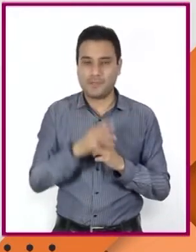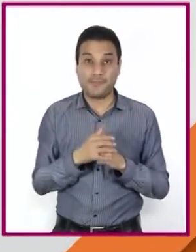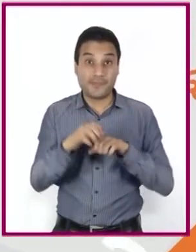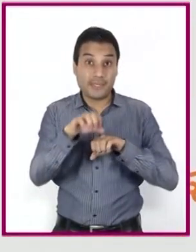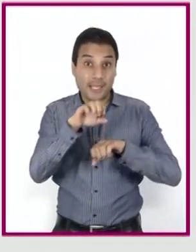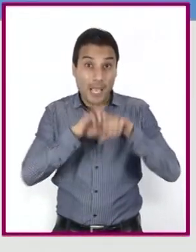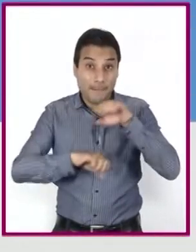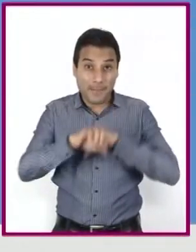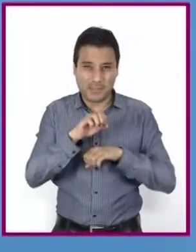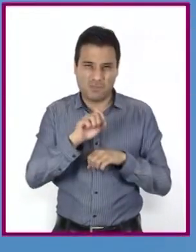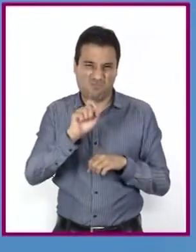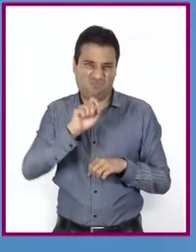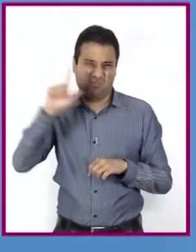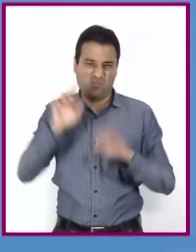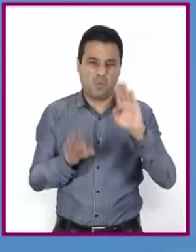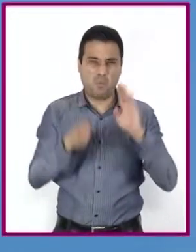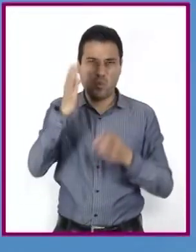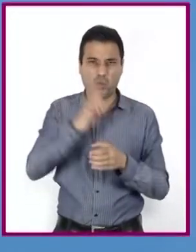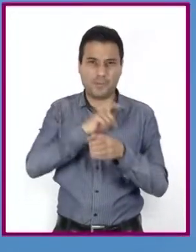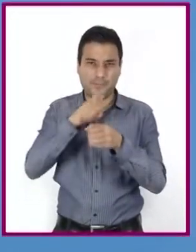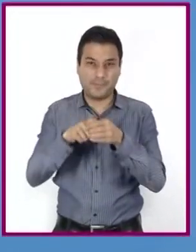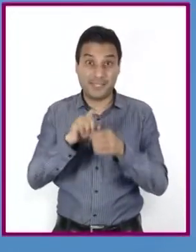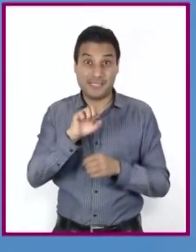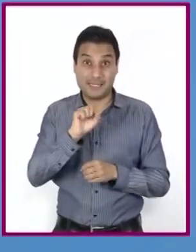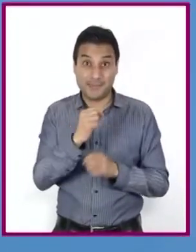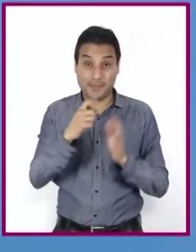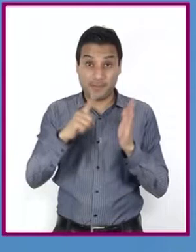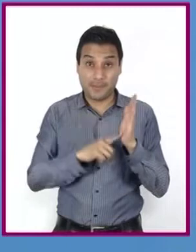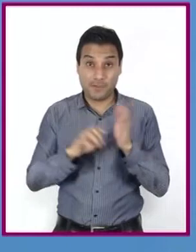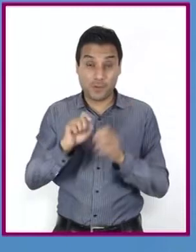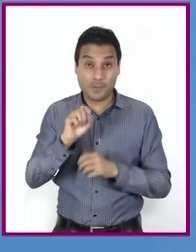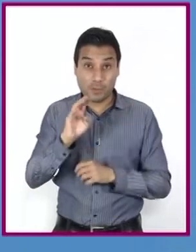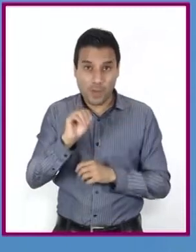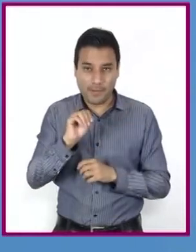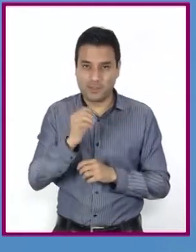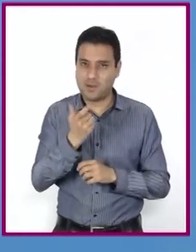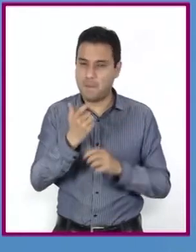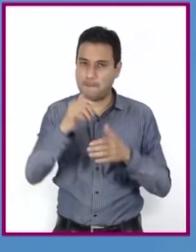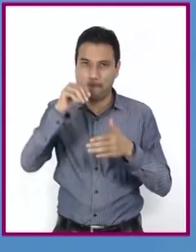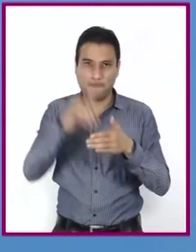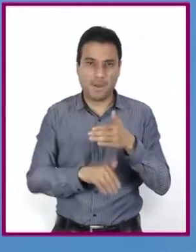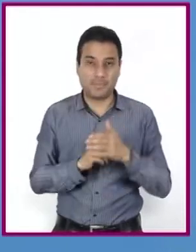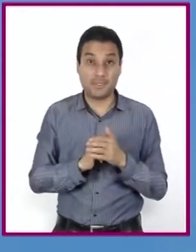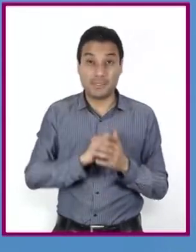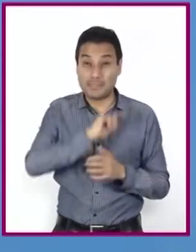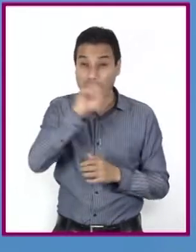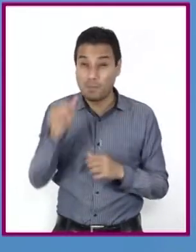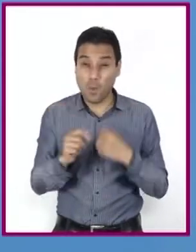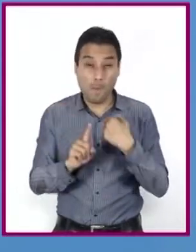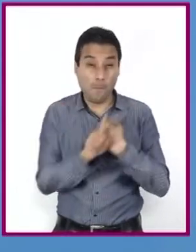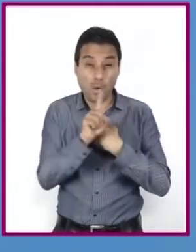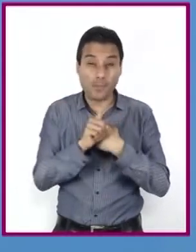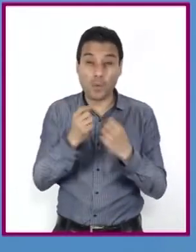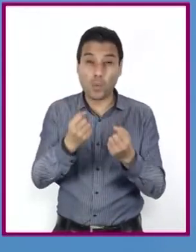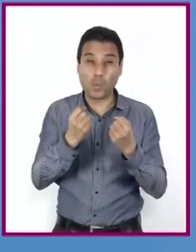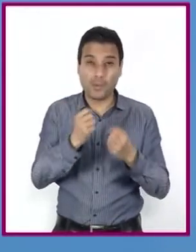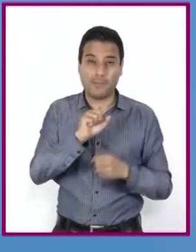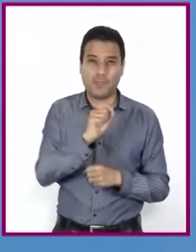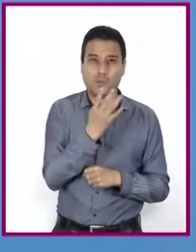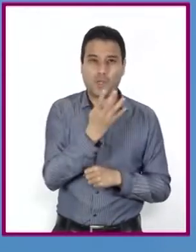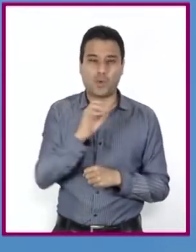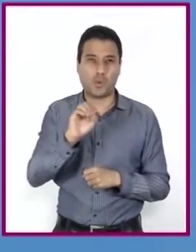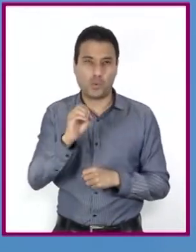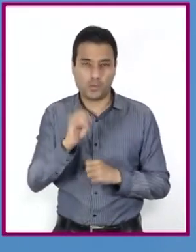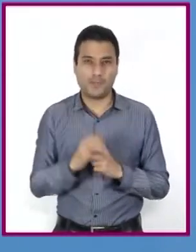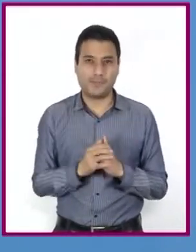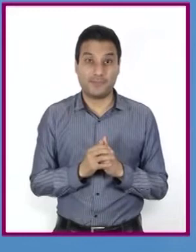empresas del mundo en septiembre de 1929, y tuvo su momento más agudo el 24 de octubre, cuando